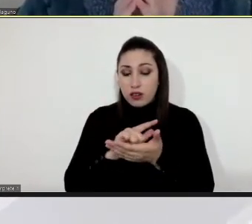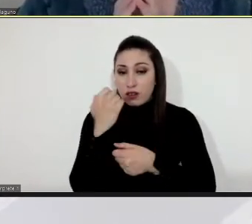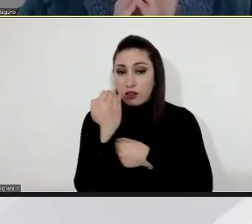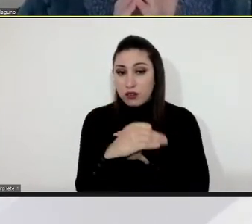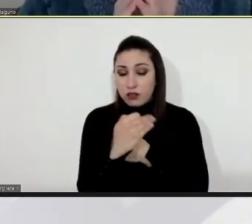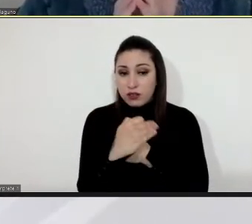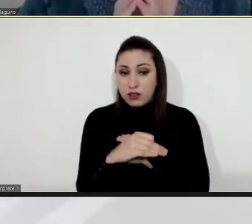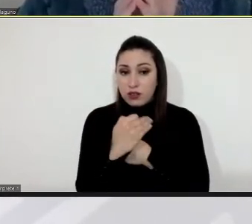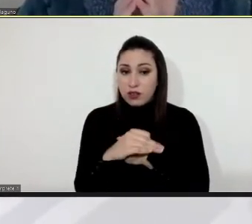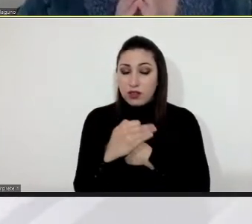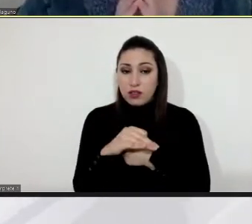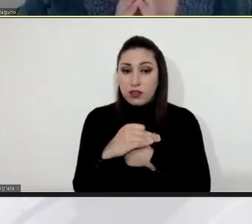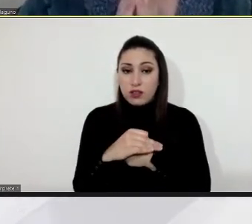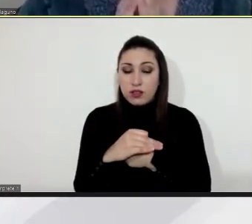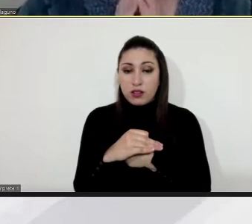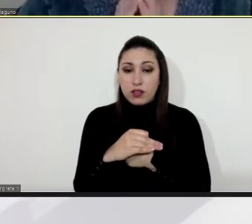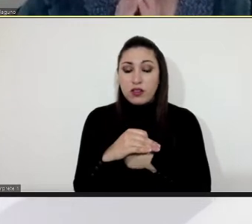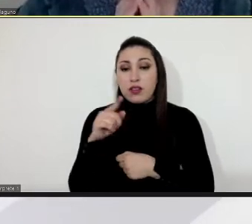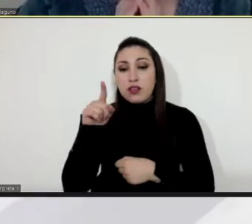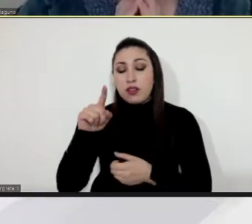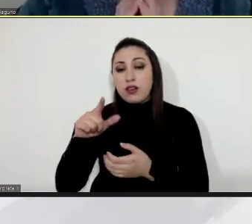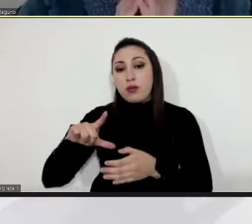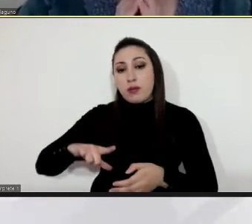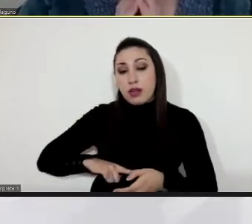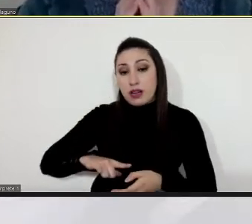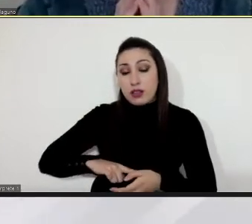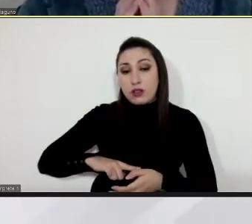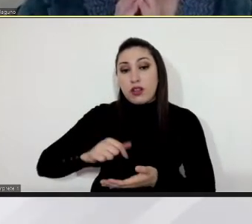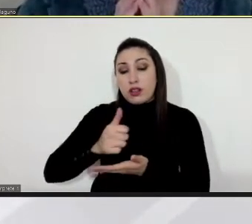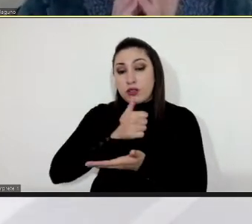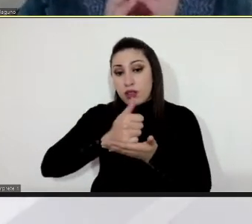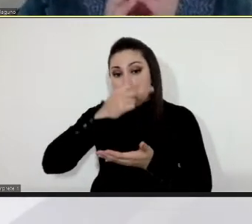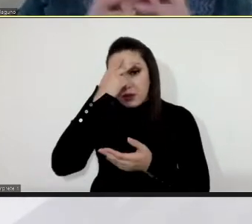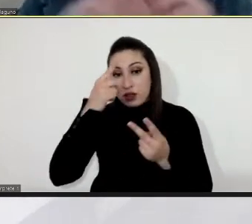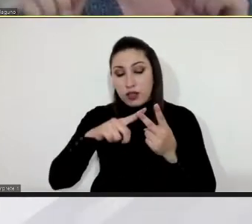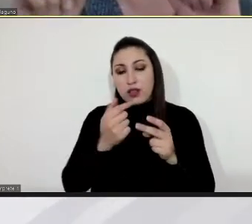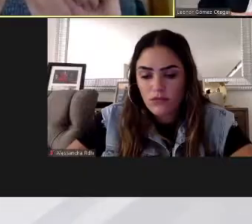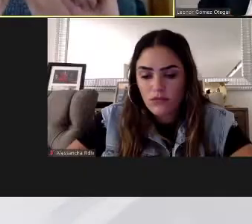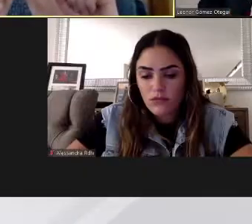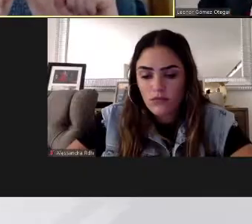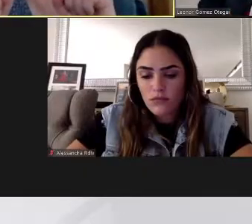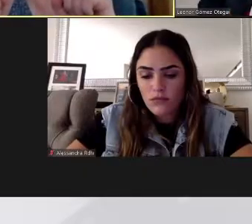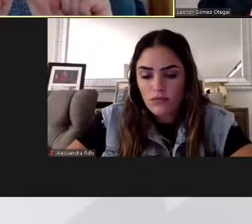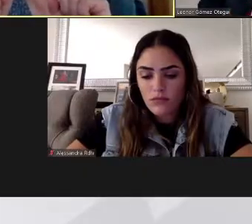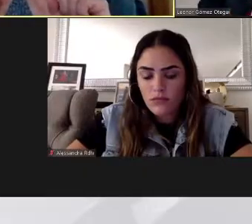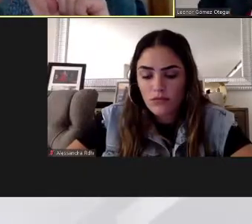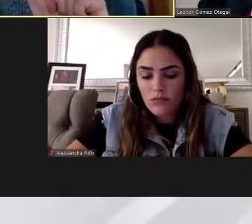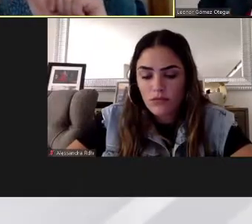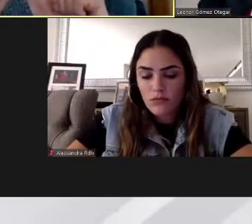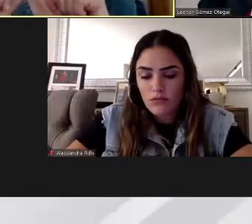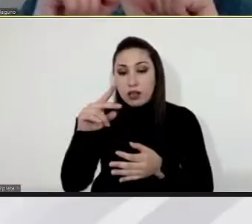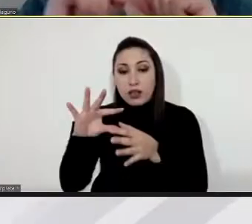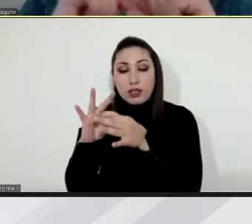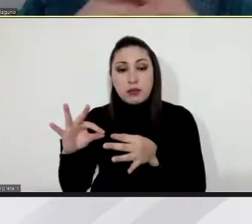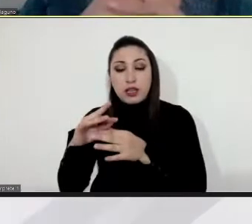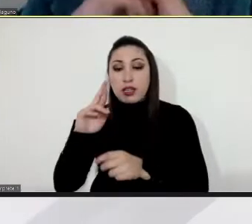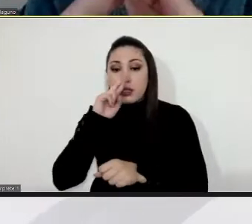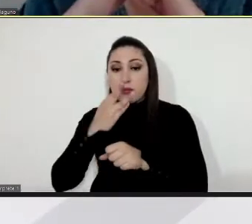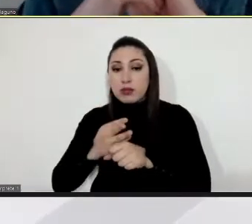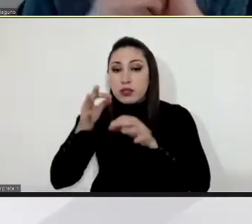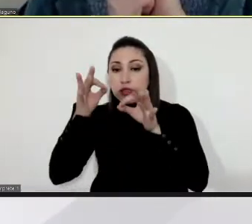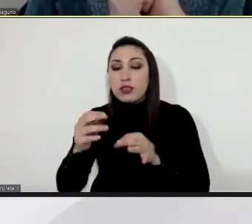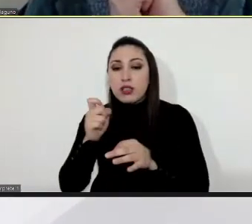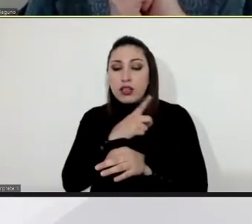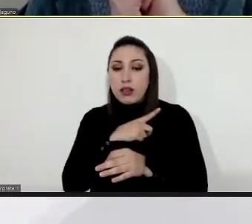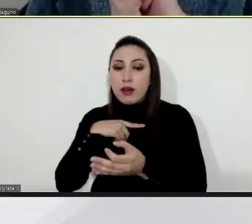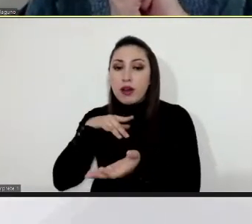Orgánica del Poder Ejecutivo y de la Administración Pública de la Ciudad de México, establece que sus atribuciones son el apoyo a